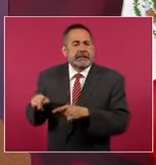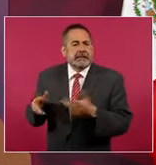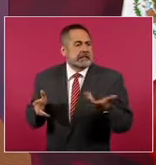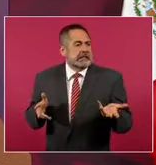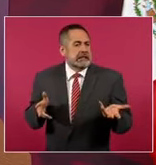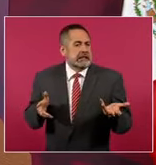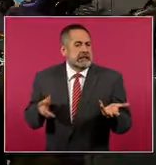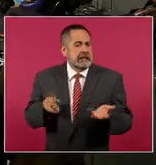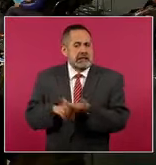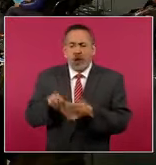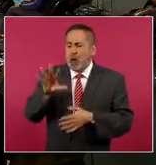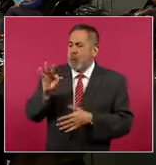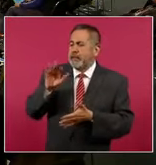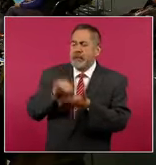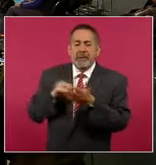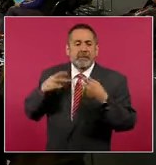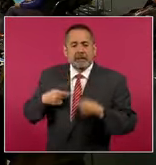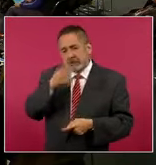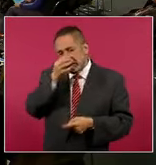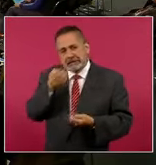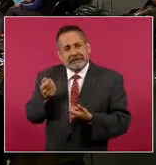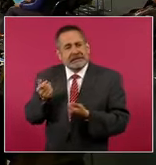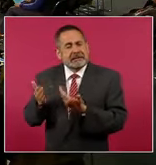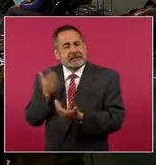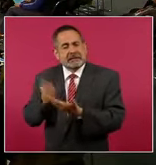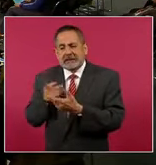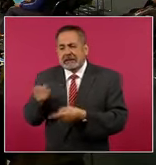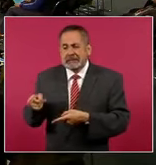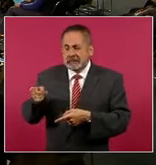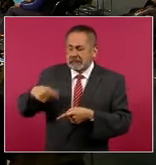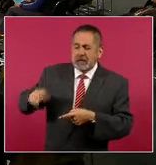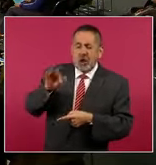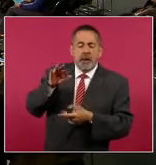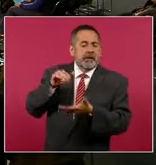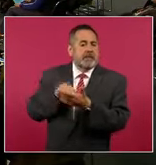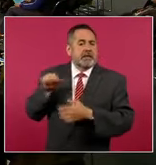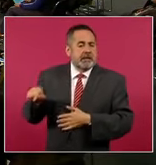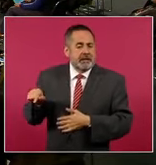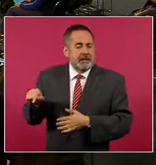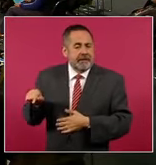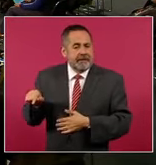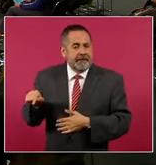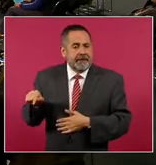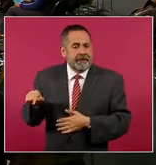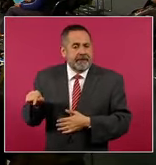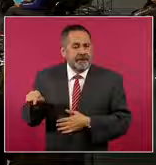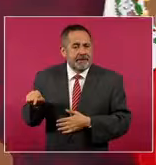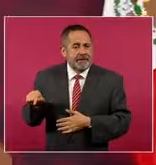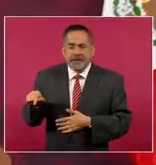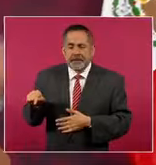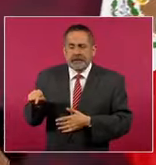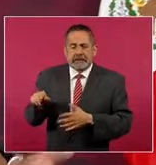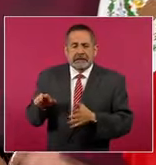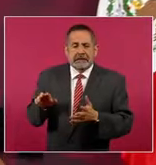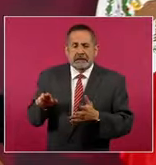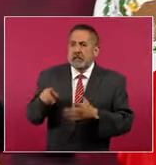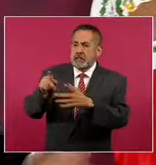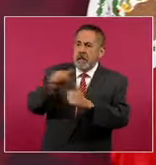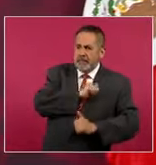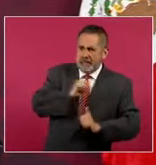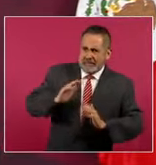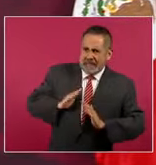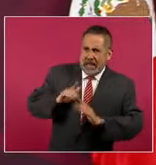con 40 mil elementos, contando con las Fuerzas Armadas, pero sin